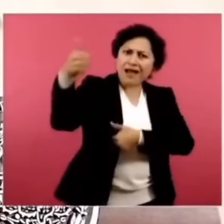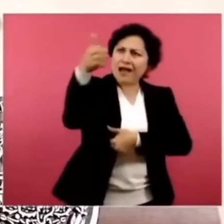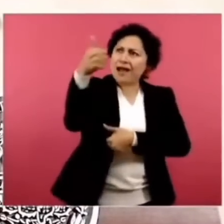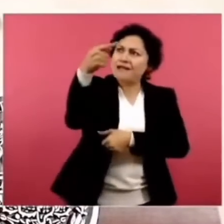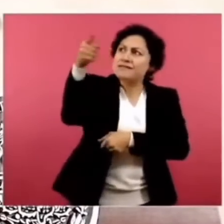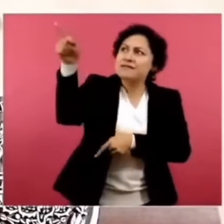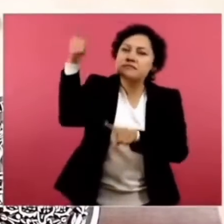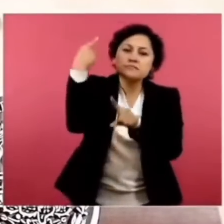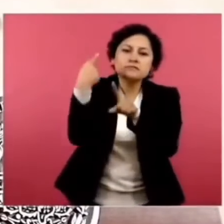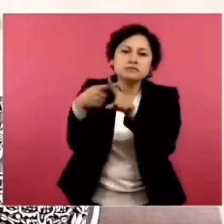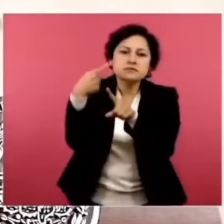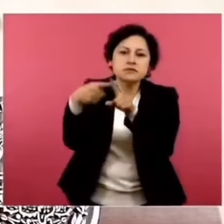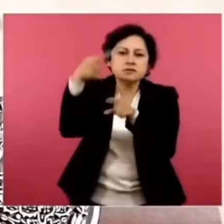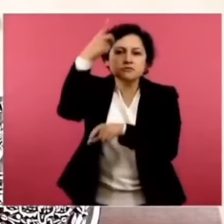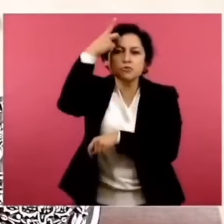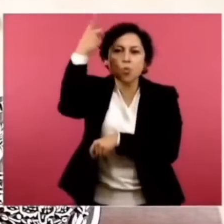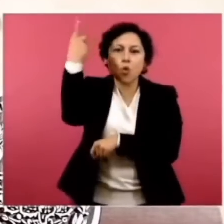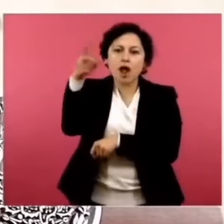los dueños